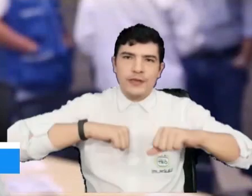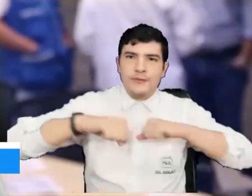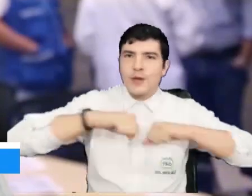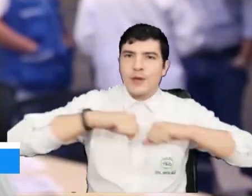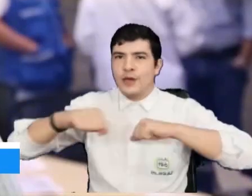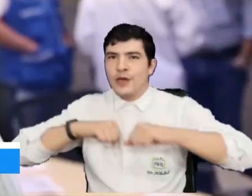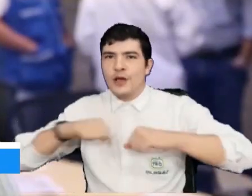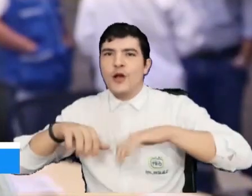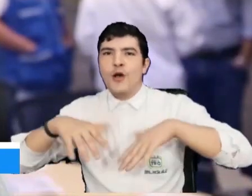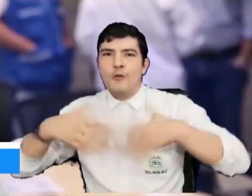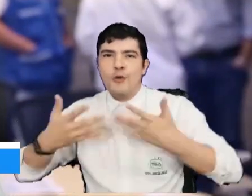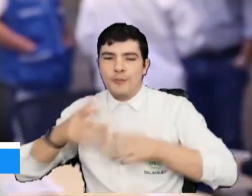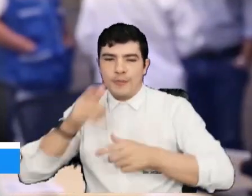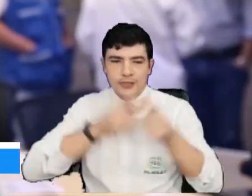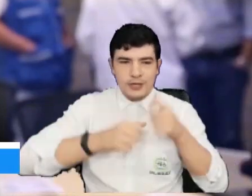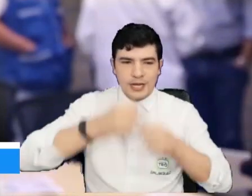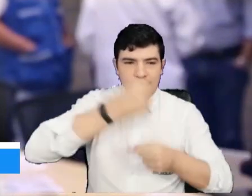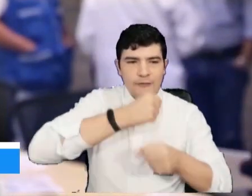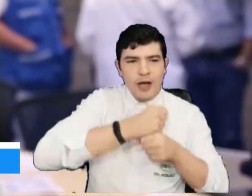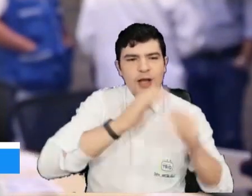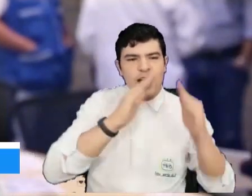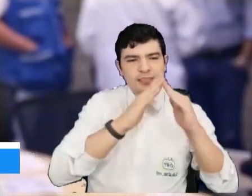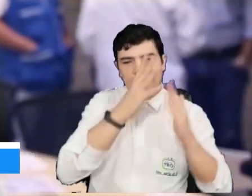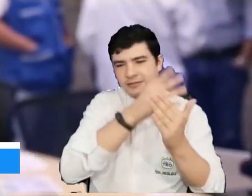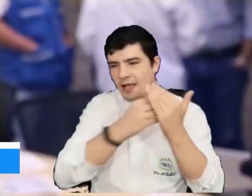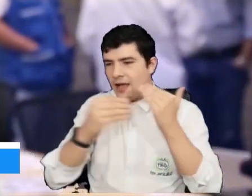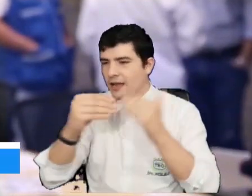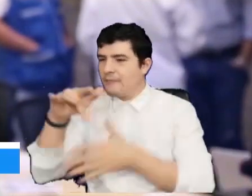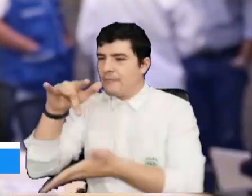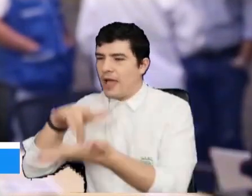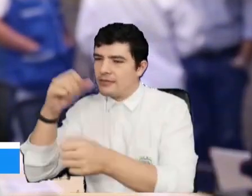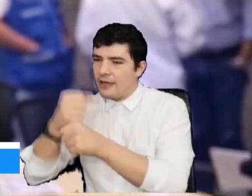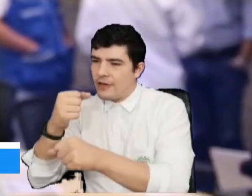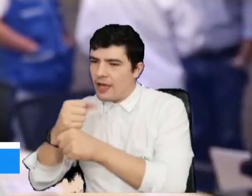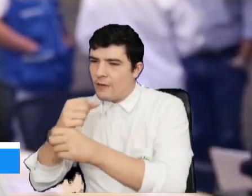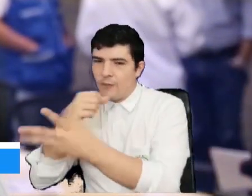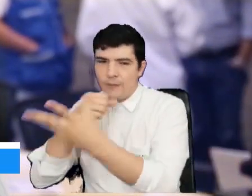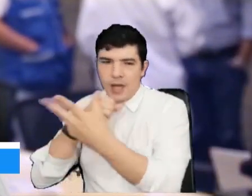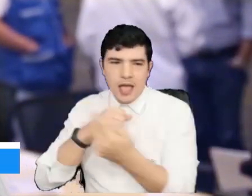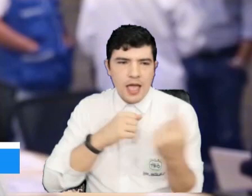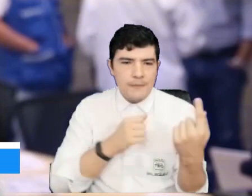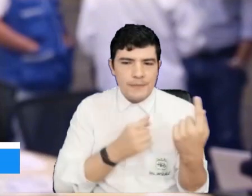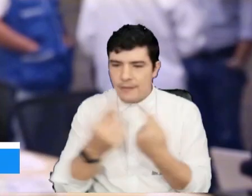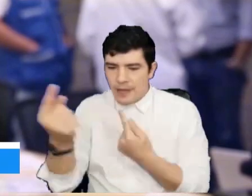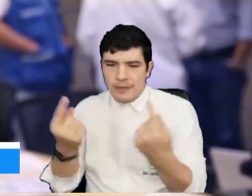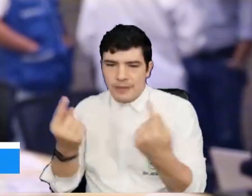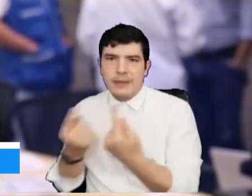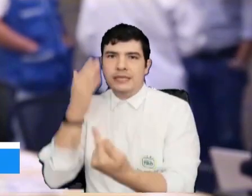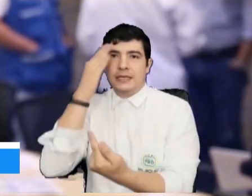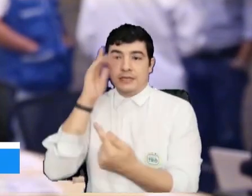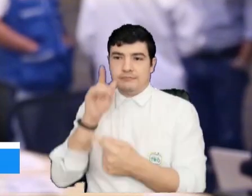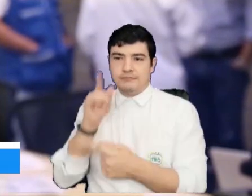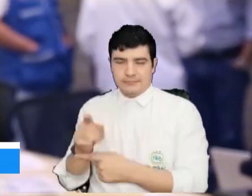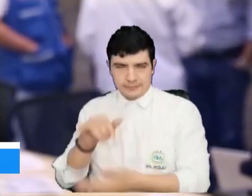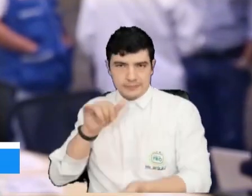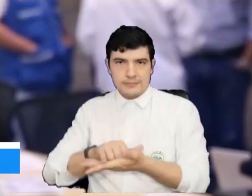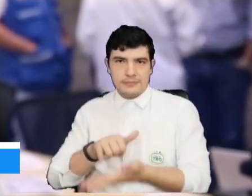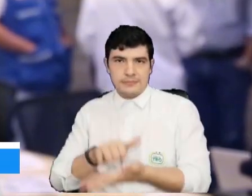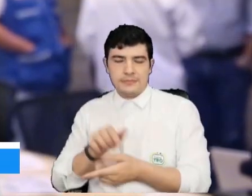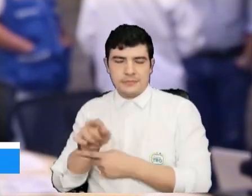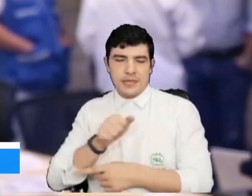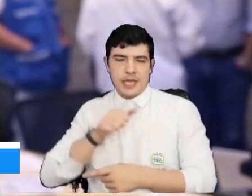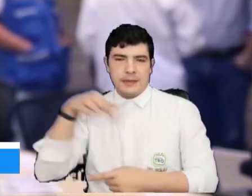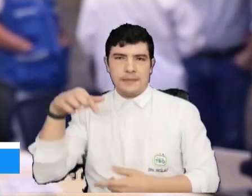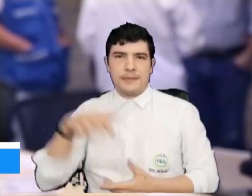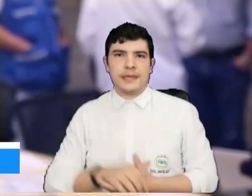es una plataforma integradora de software, realmente es de R, es ArcGIS, y es